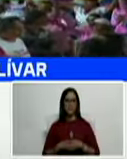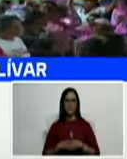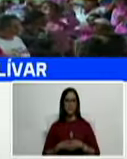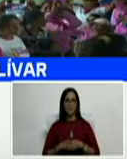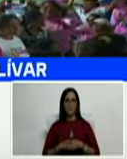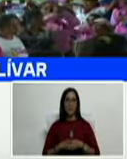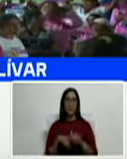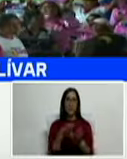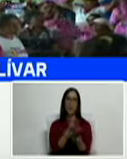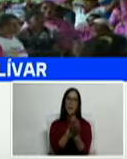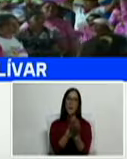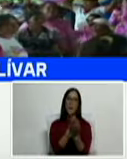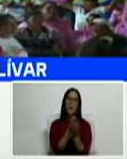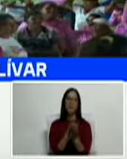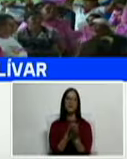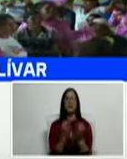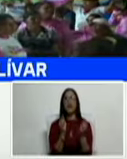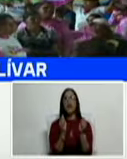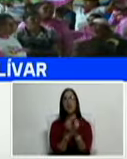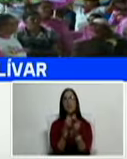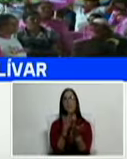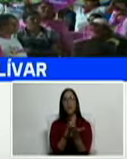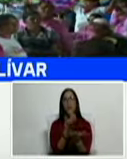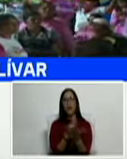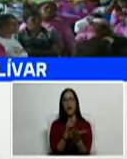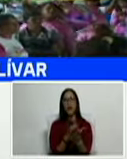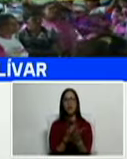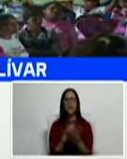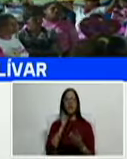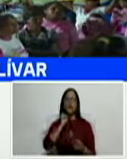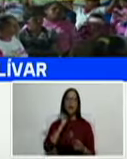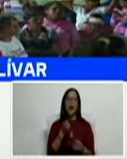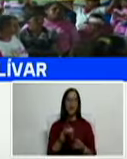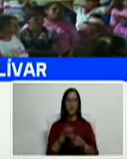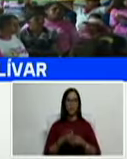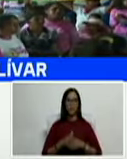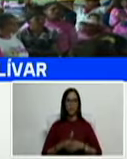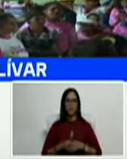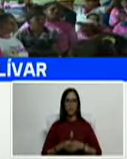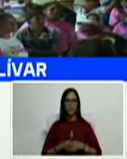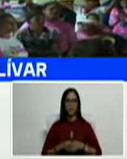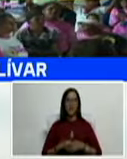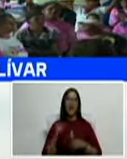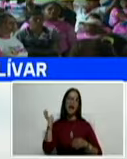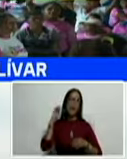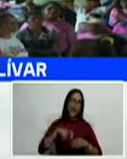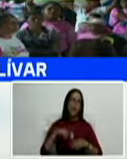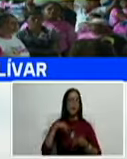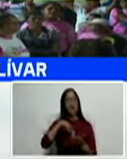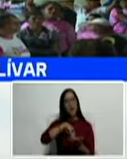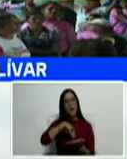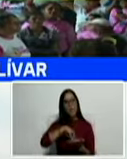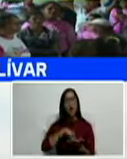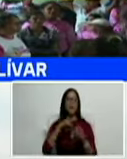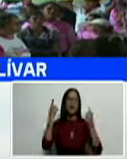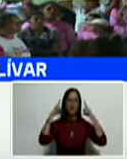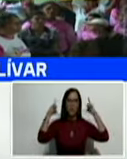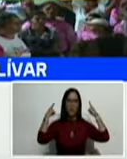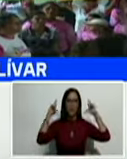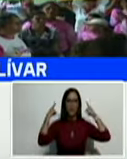en Nueva Esparta, en Monaga, en Guárico, en Aragua, en Carabobo, en La